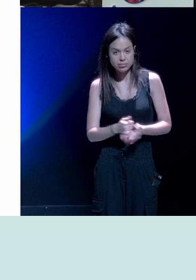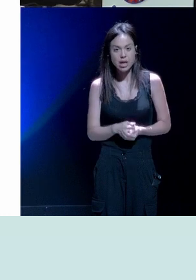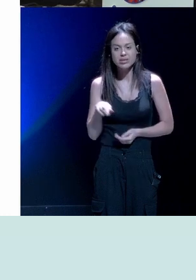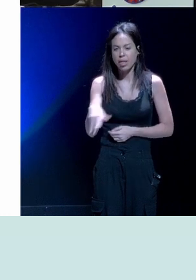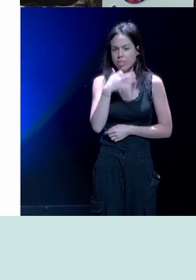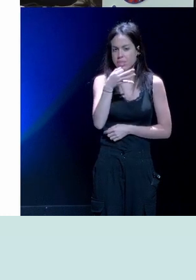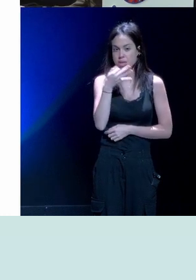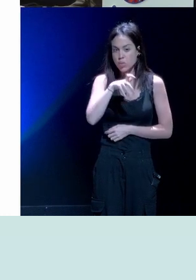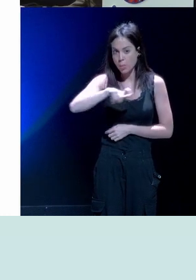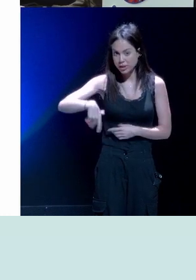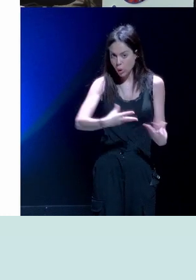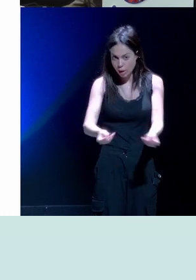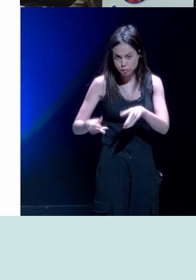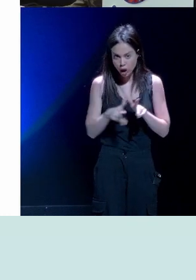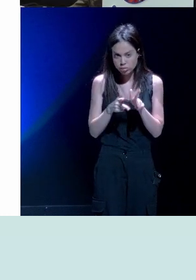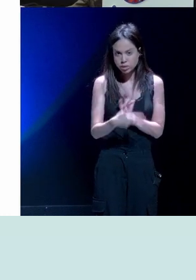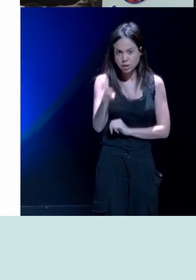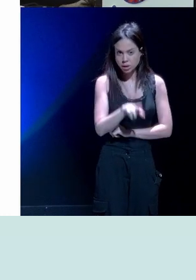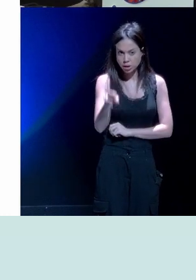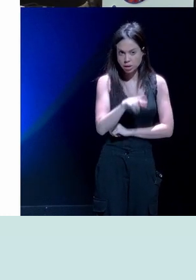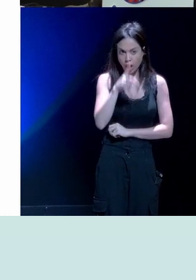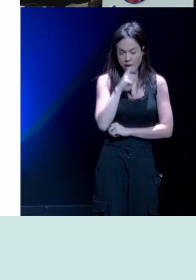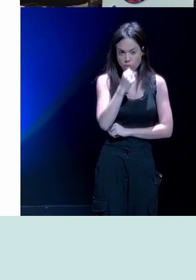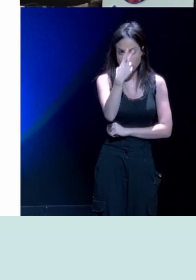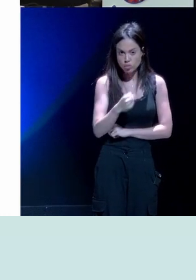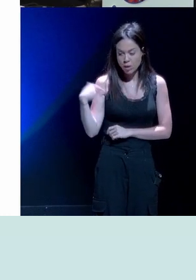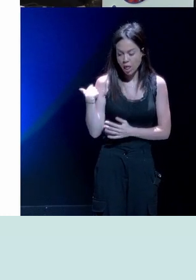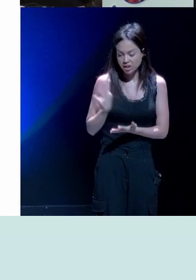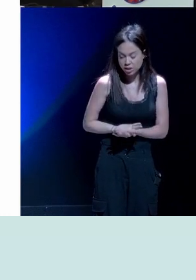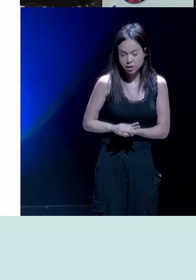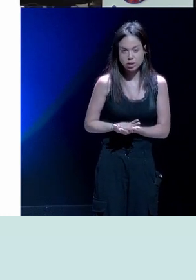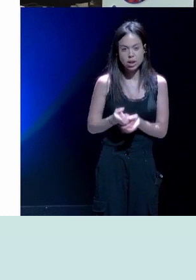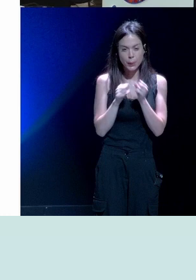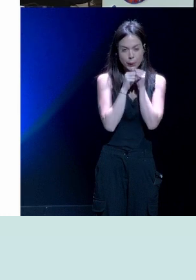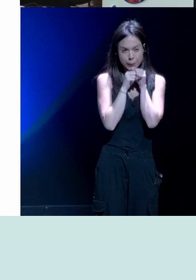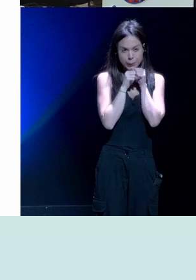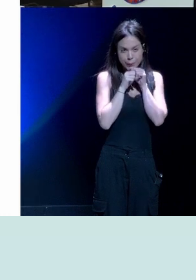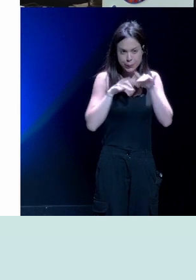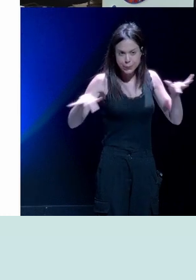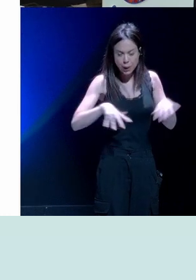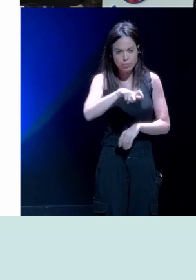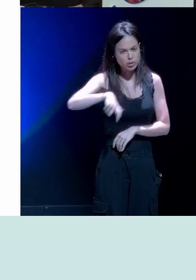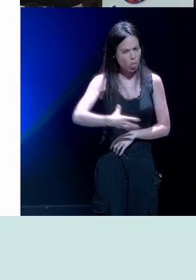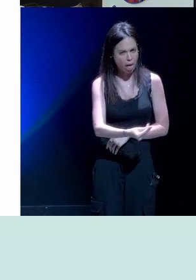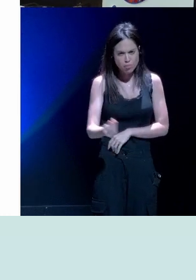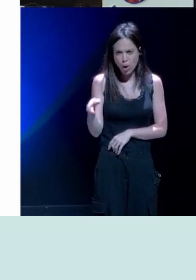años. Desde el año 2000, al menos en Francia, ha avanzado muchísimo. En